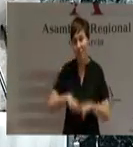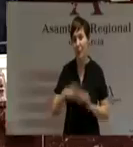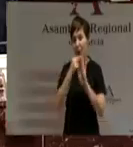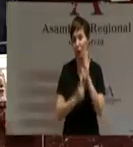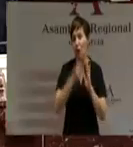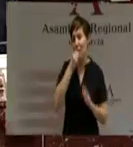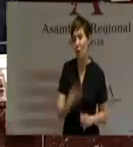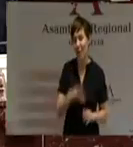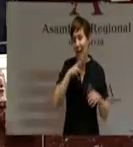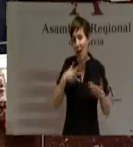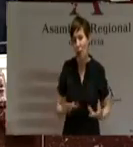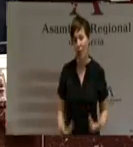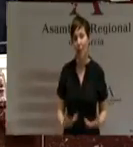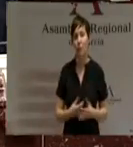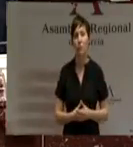actualizados a día de hoy.